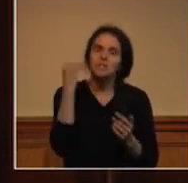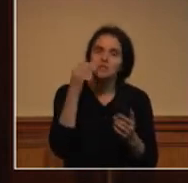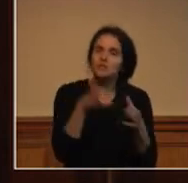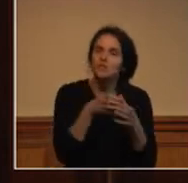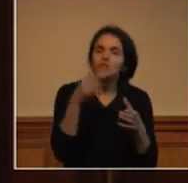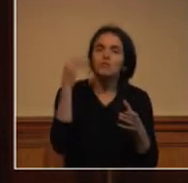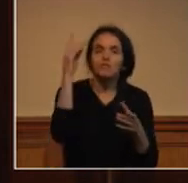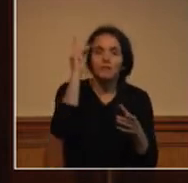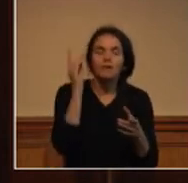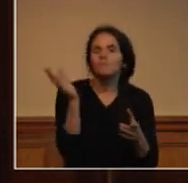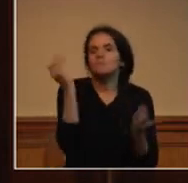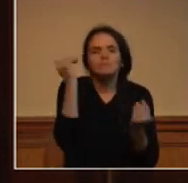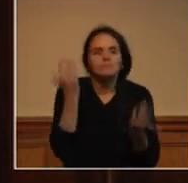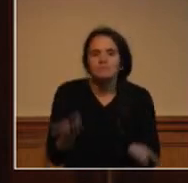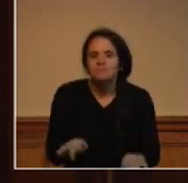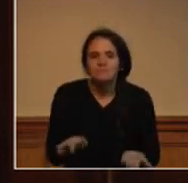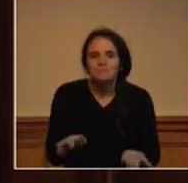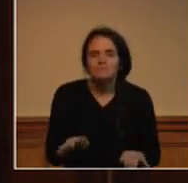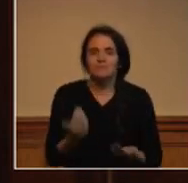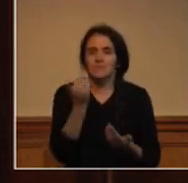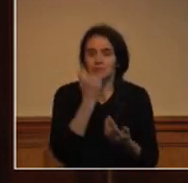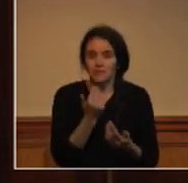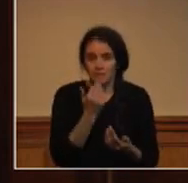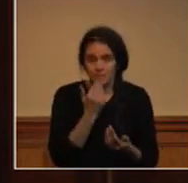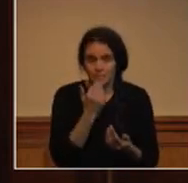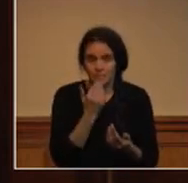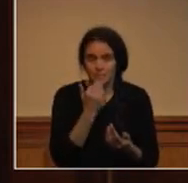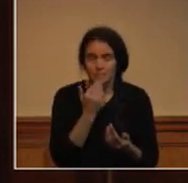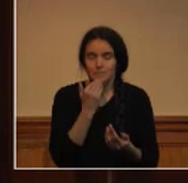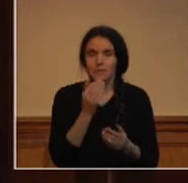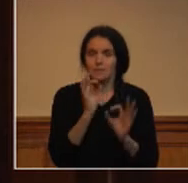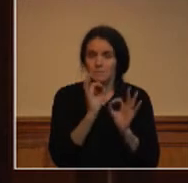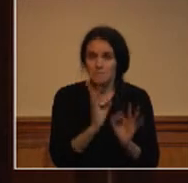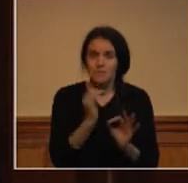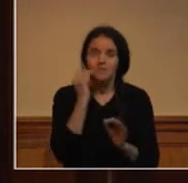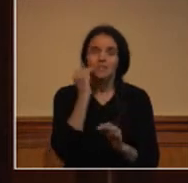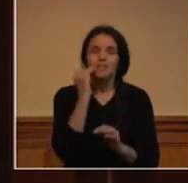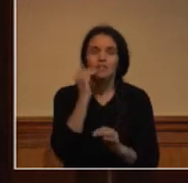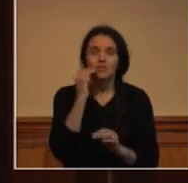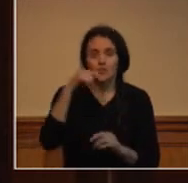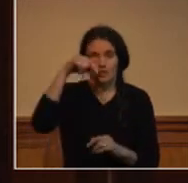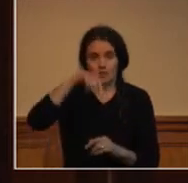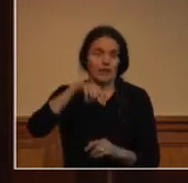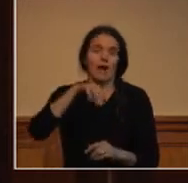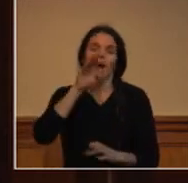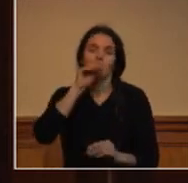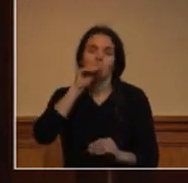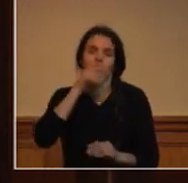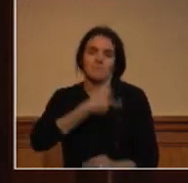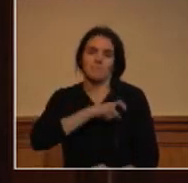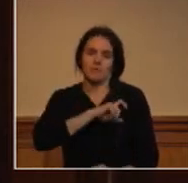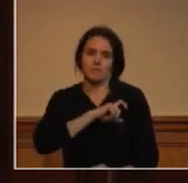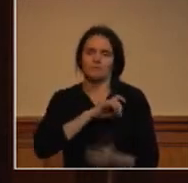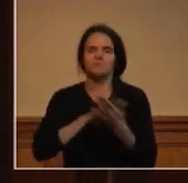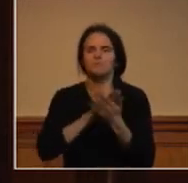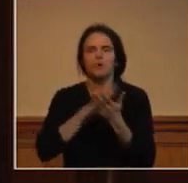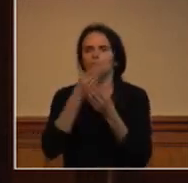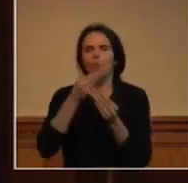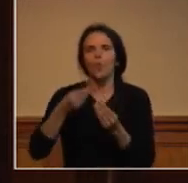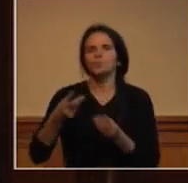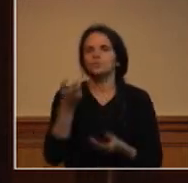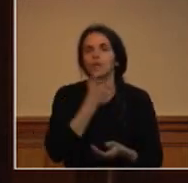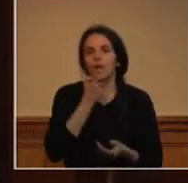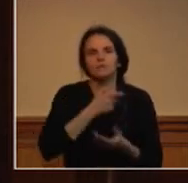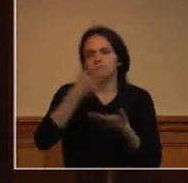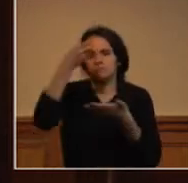con síndrome de Down y no lo encontrábamos además particularmente en niños hispanohablantes. Ya había mucha literatura en